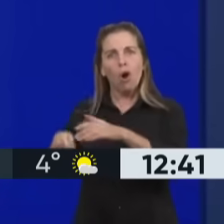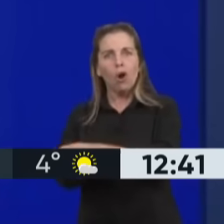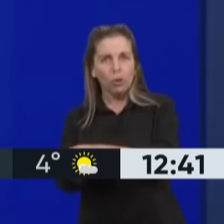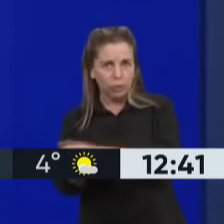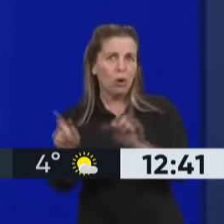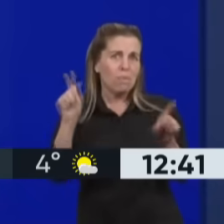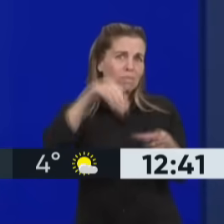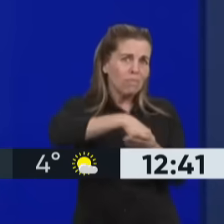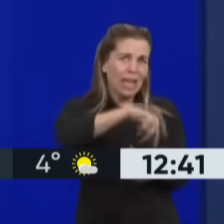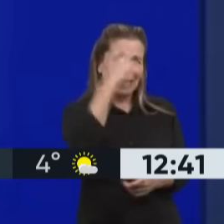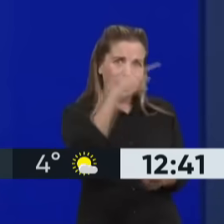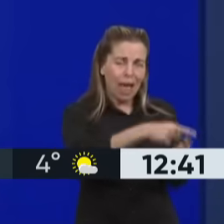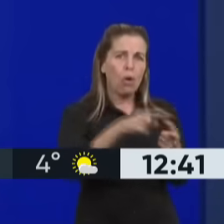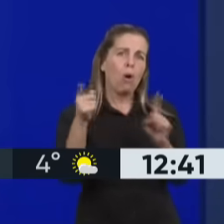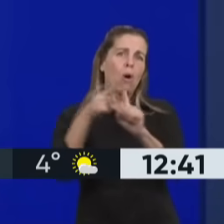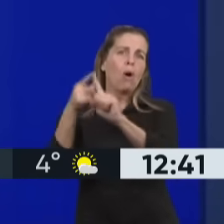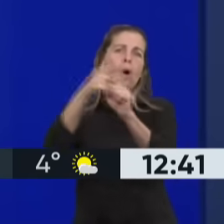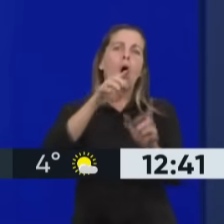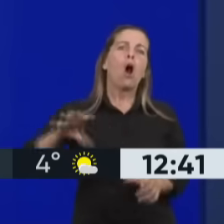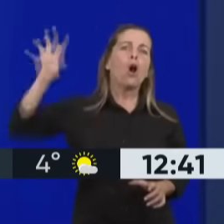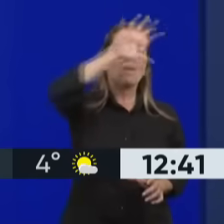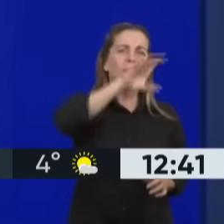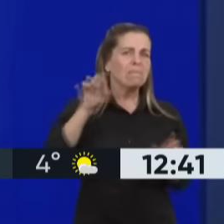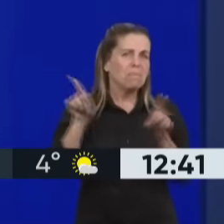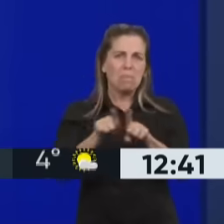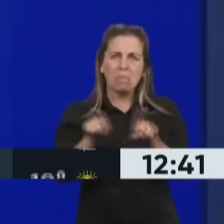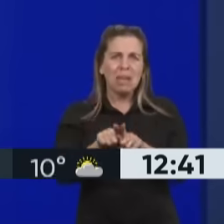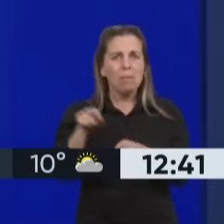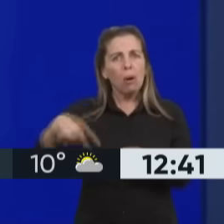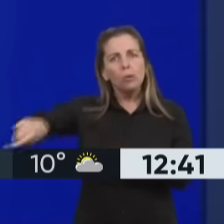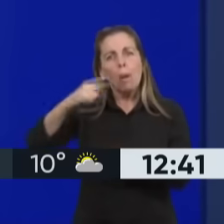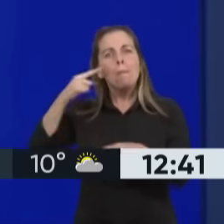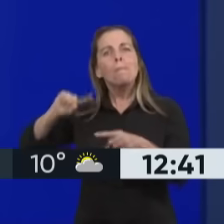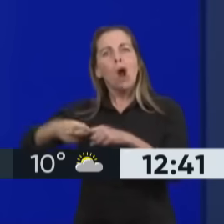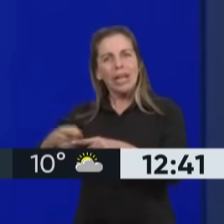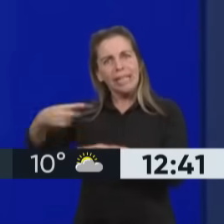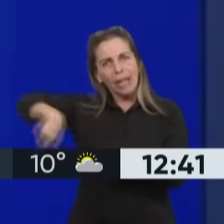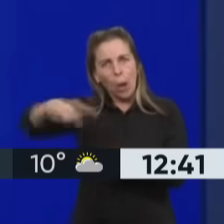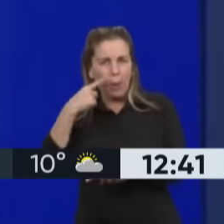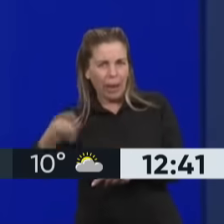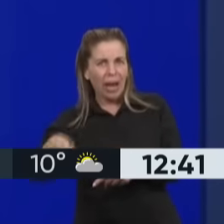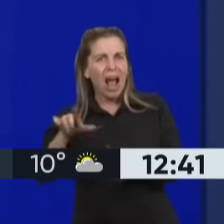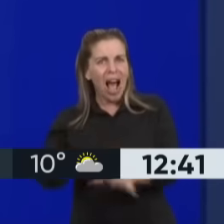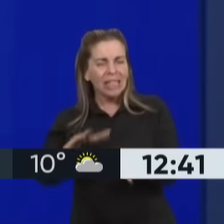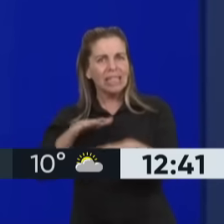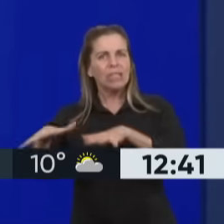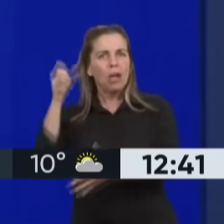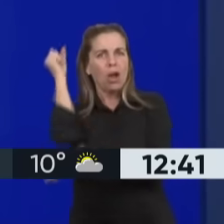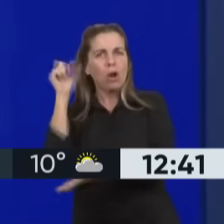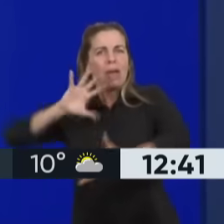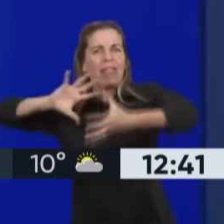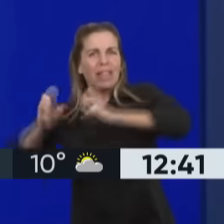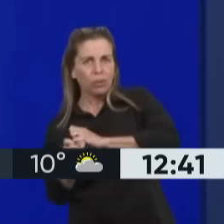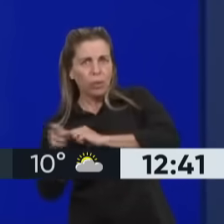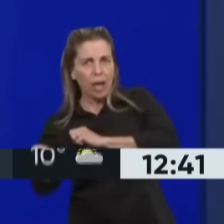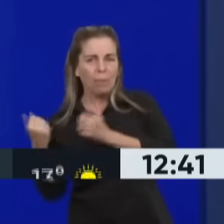Estado y las provincias. Ellos ven en la destrucción económica que causan una gran oportunidad, porque es